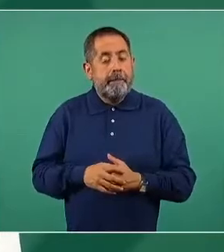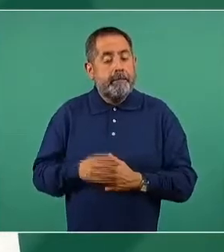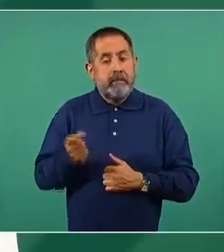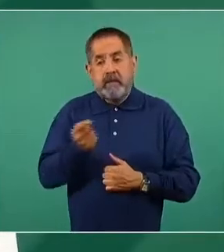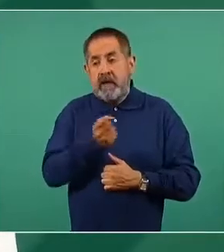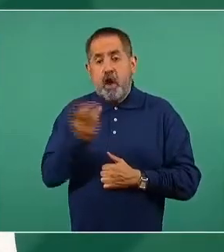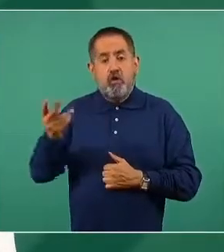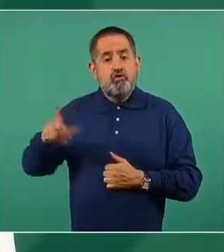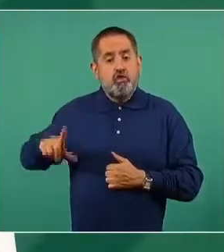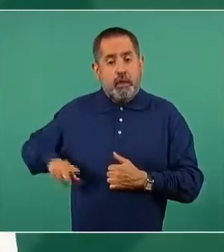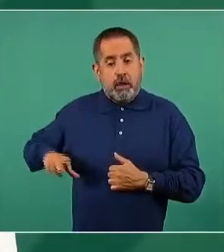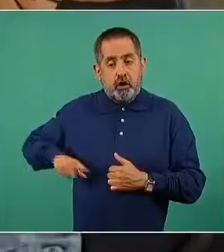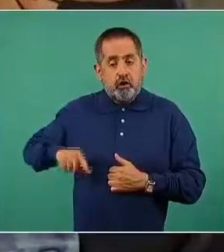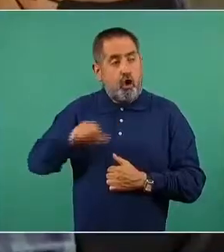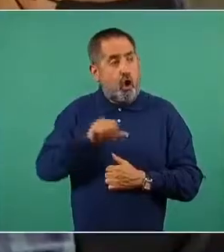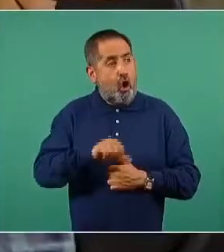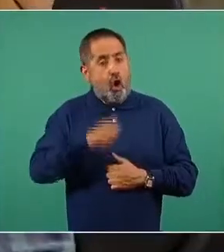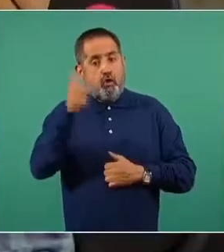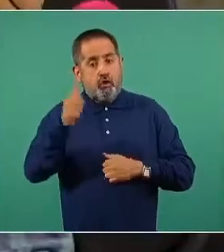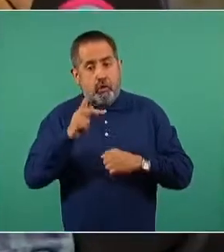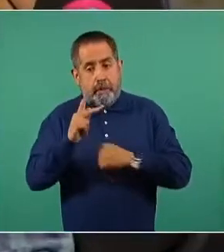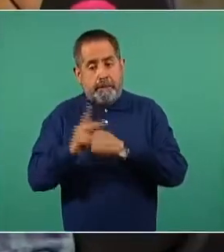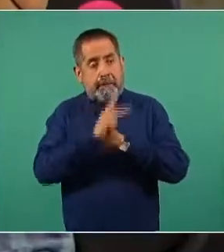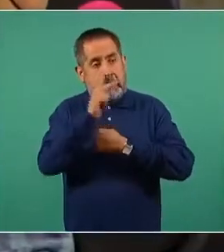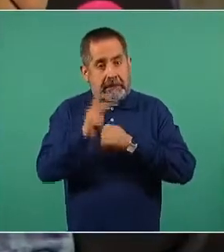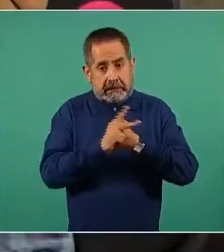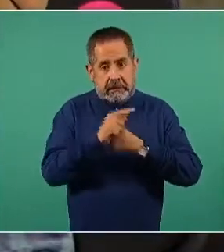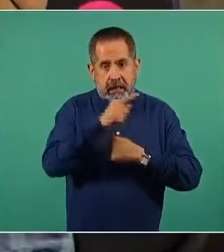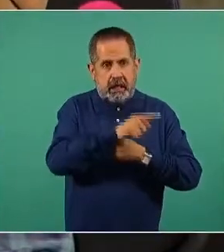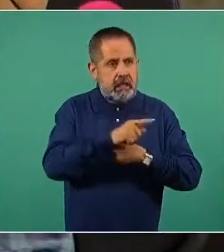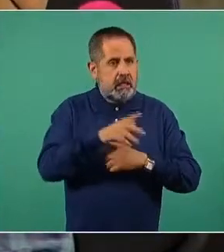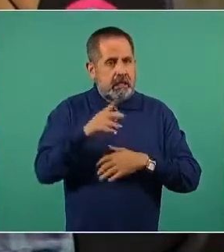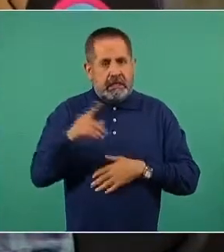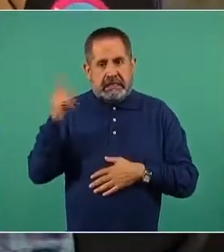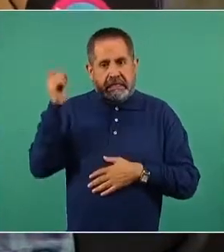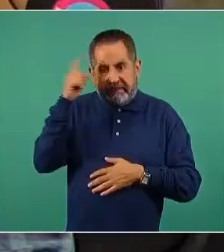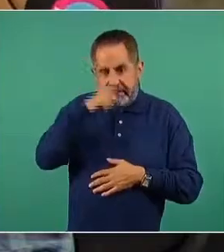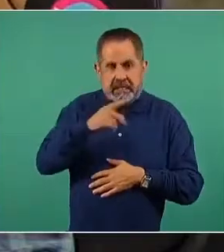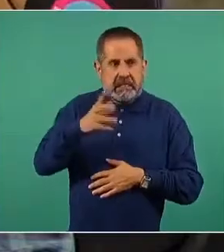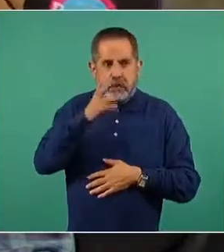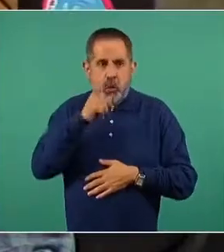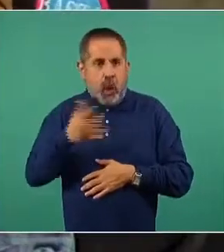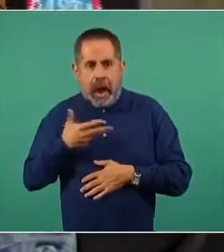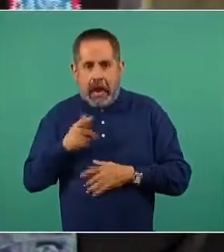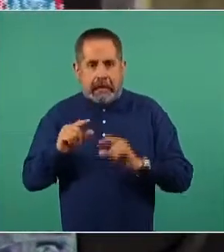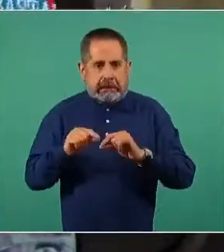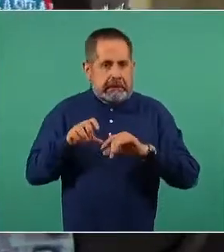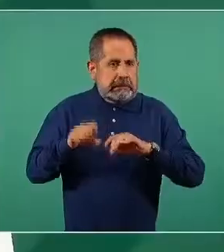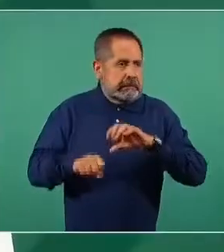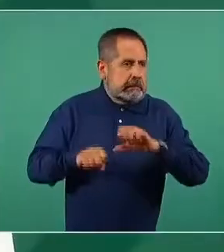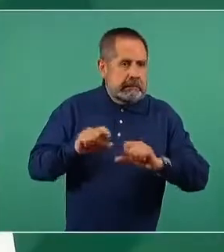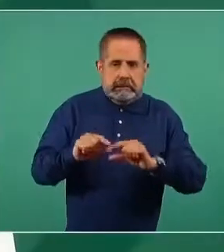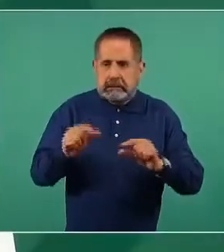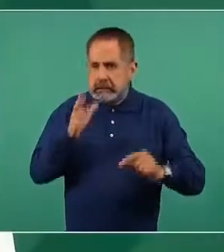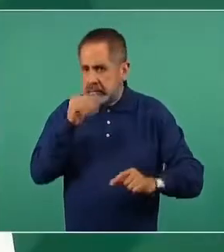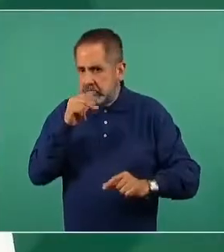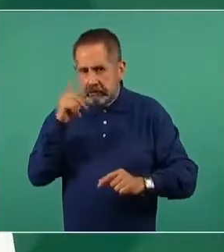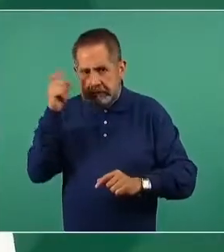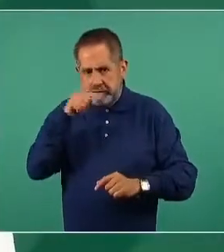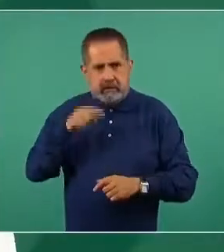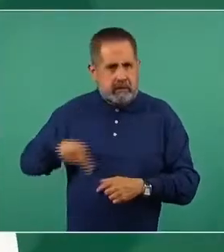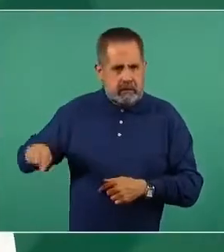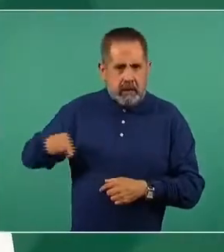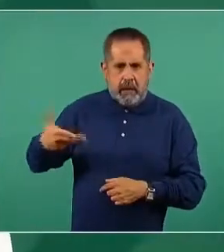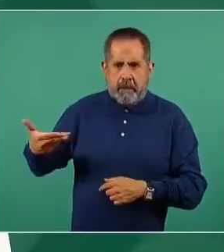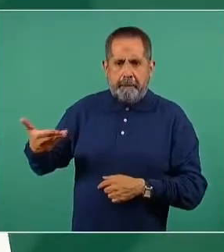algunos gobiernos de otros países que han tenido una notoria dificultad para tener acceso a las vacunas, han